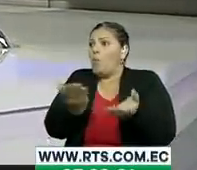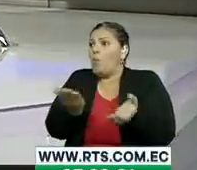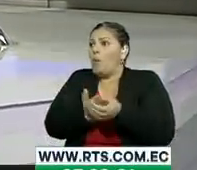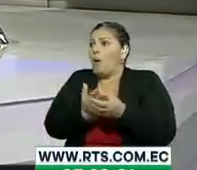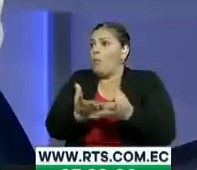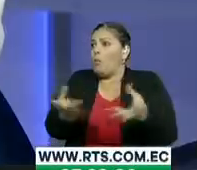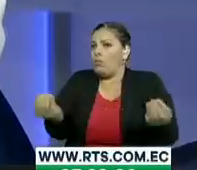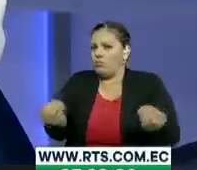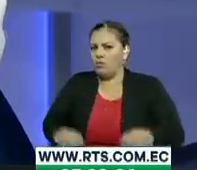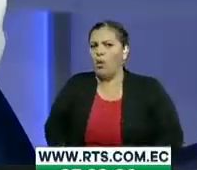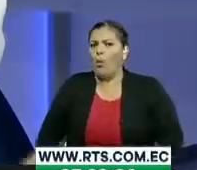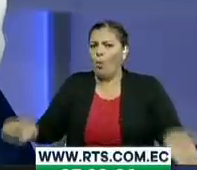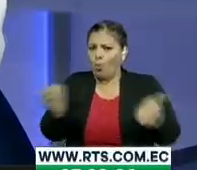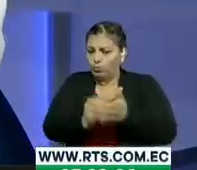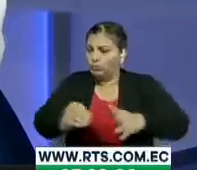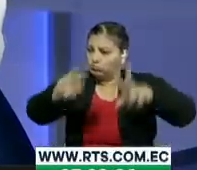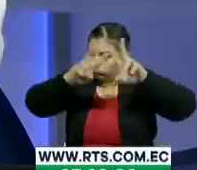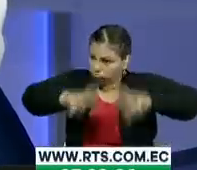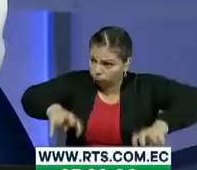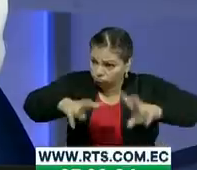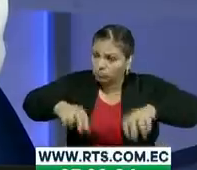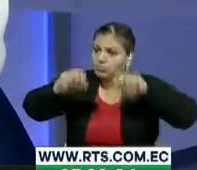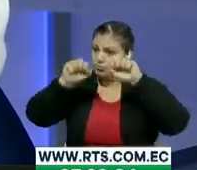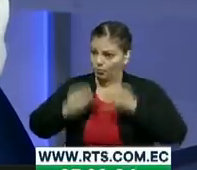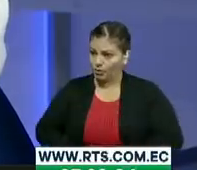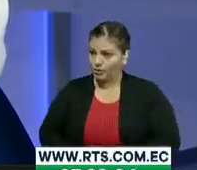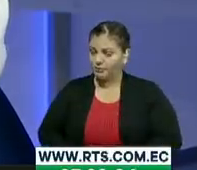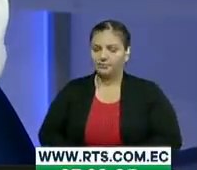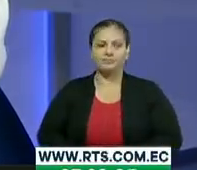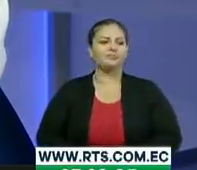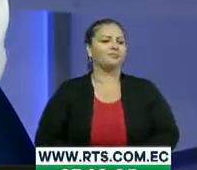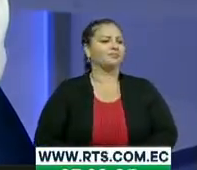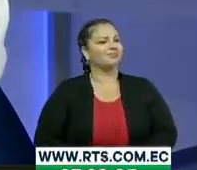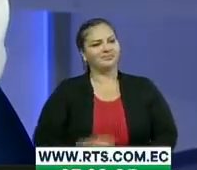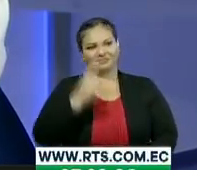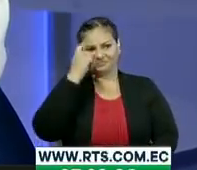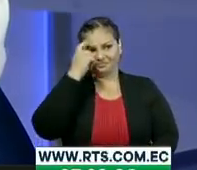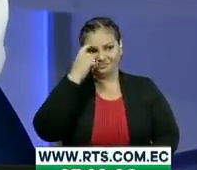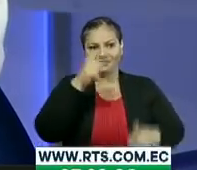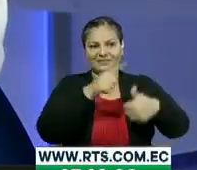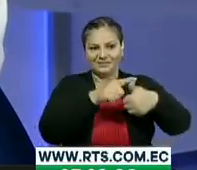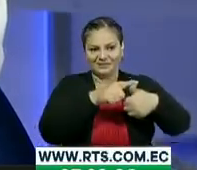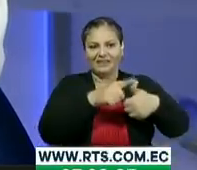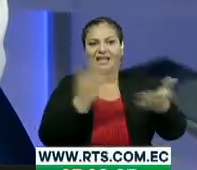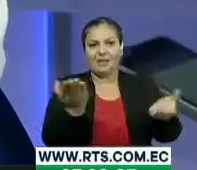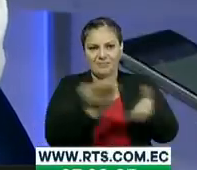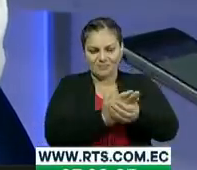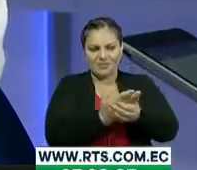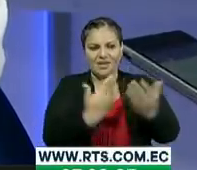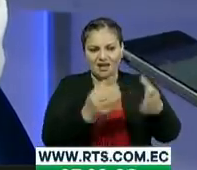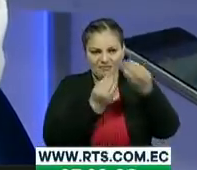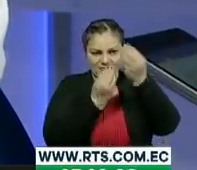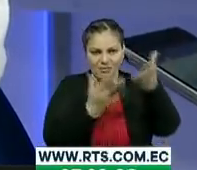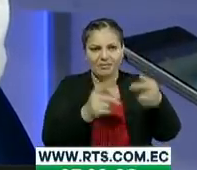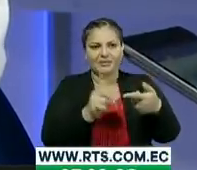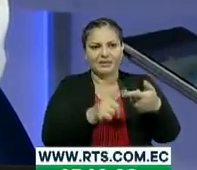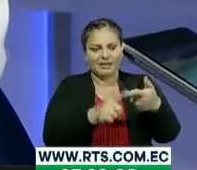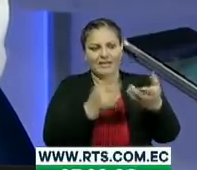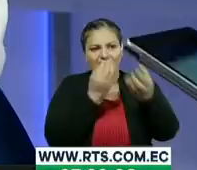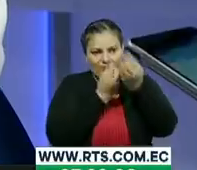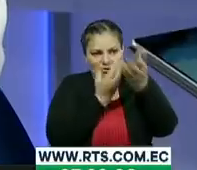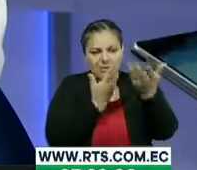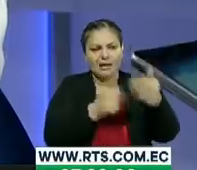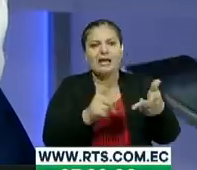medianoche? Yo creo que en principio lo que hay que hacer es hacer aparecer el informe, seguirle la pista y que eso aparezca, no puede ser. Ahora, si